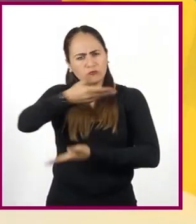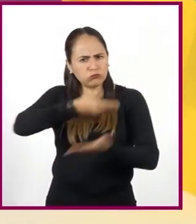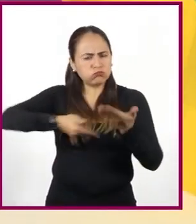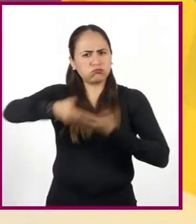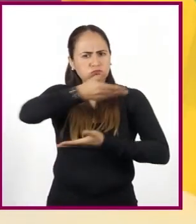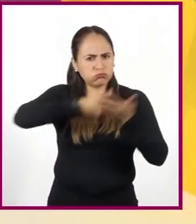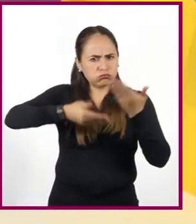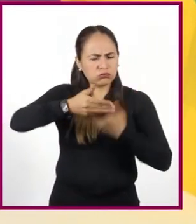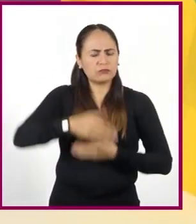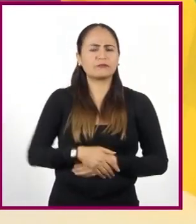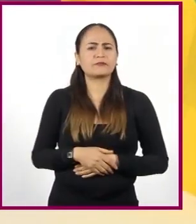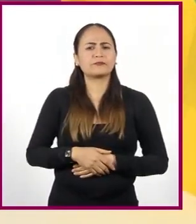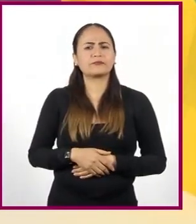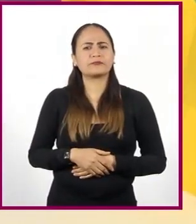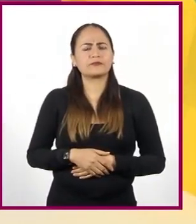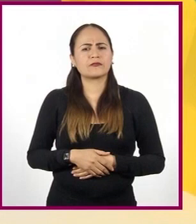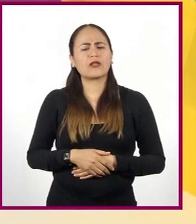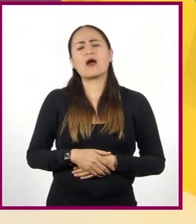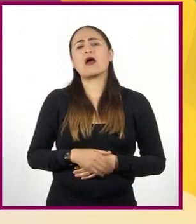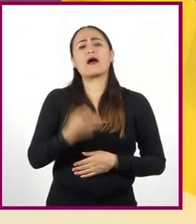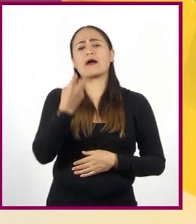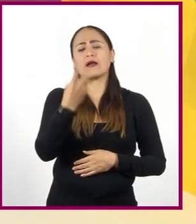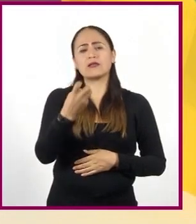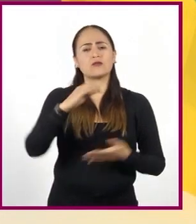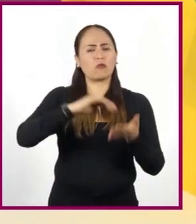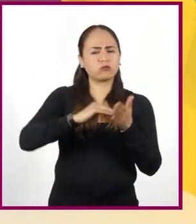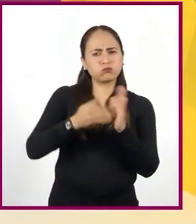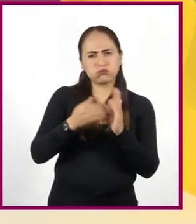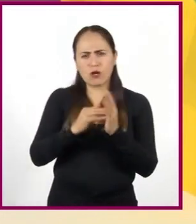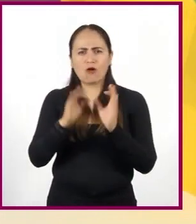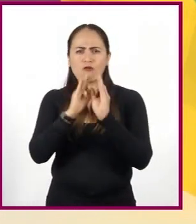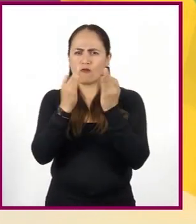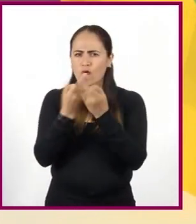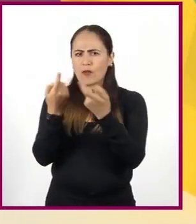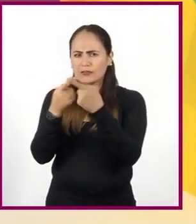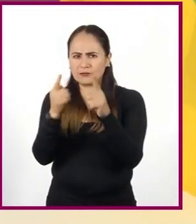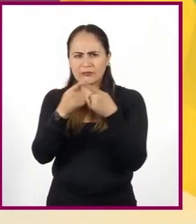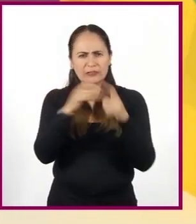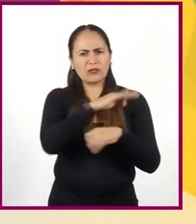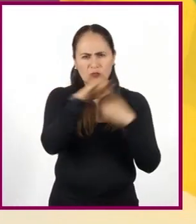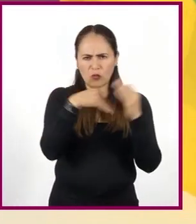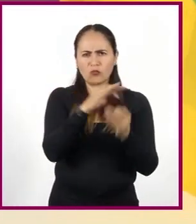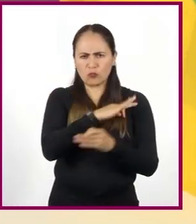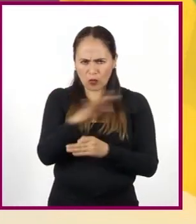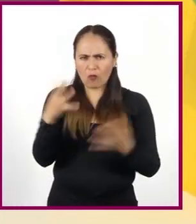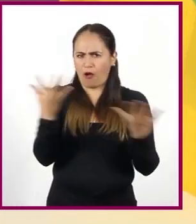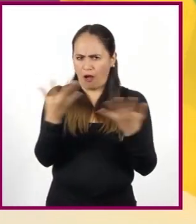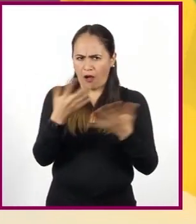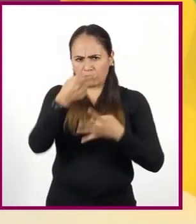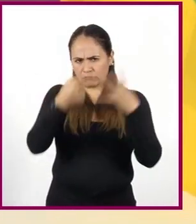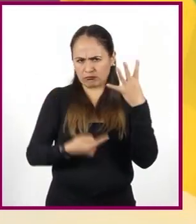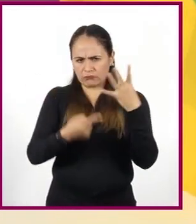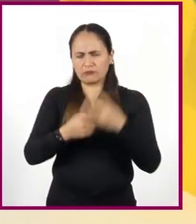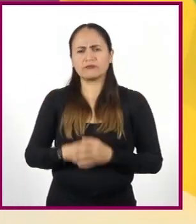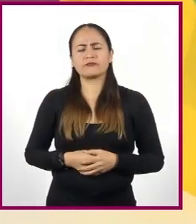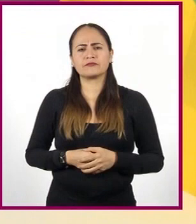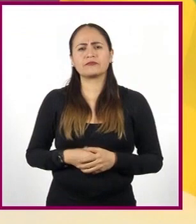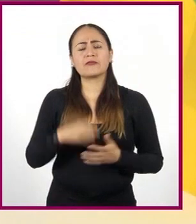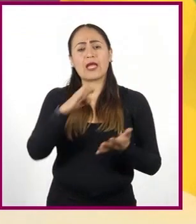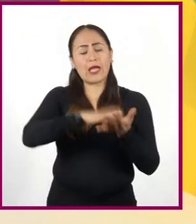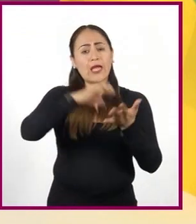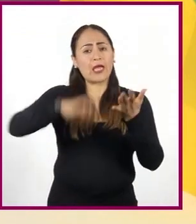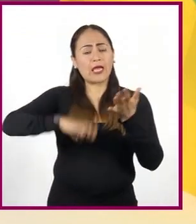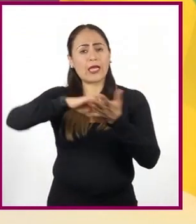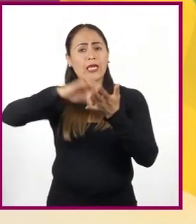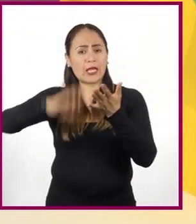ello, se describirán diversas estrategias y acciones que todas y todos podemos ejercer. Estos aspectos se ejemplificarán